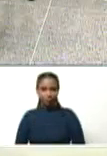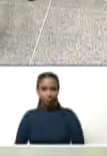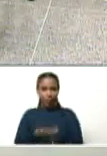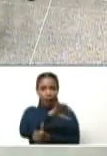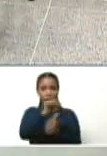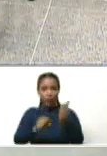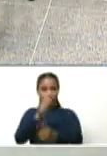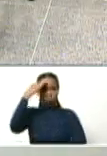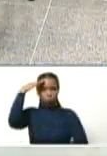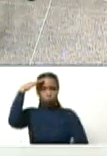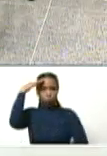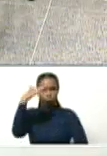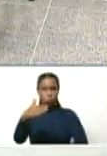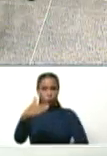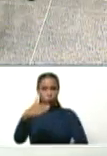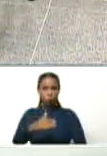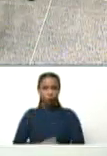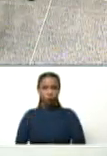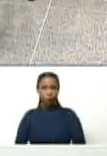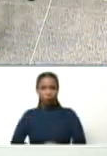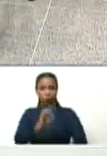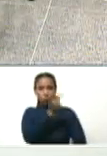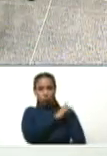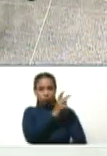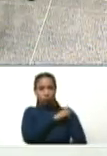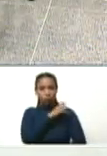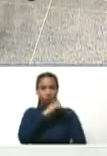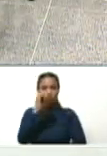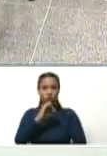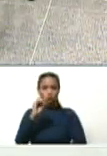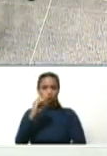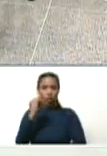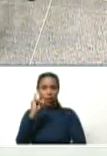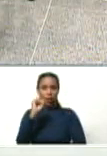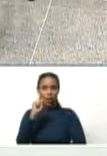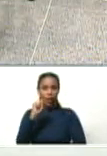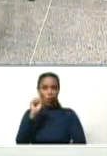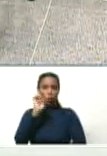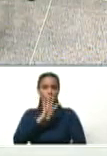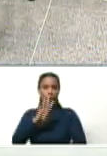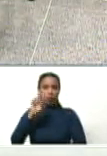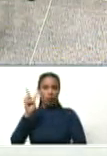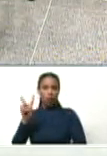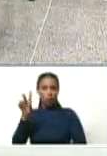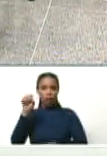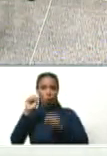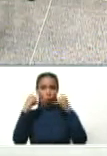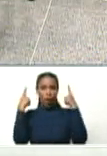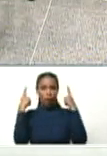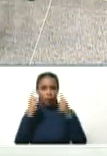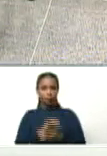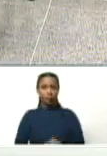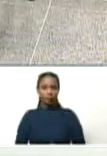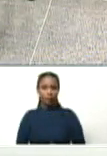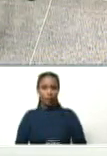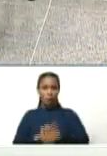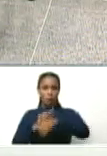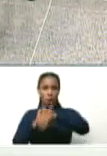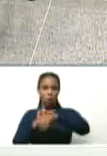vicealmirante Absrat Suleimán Gutiérrez, comandante de la SODI 42 de La Guaira. El